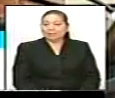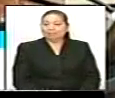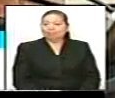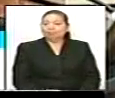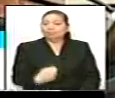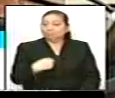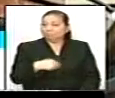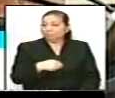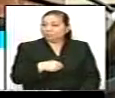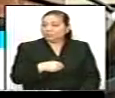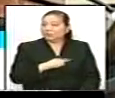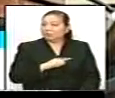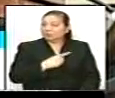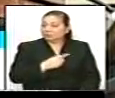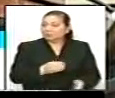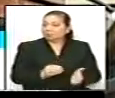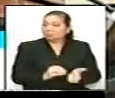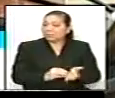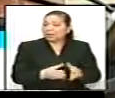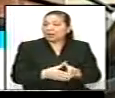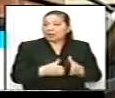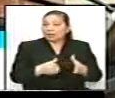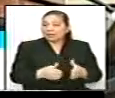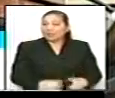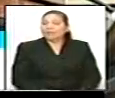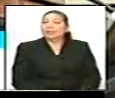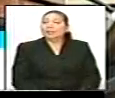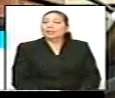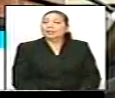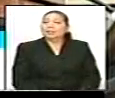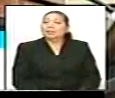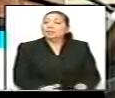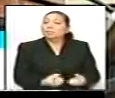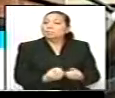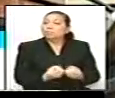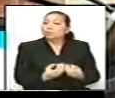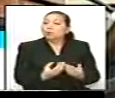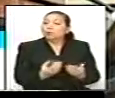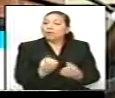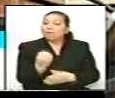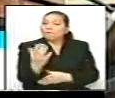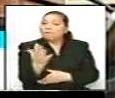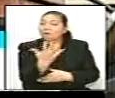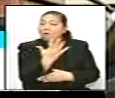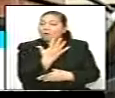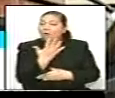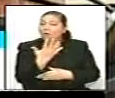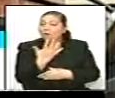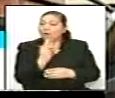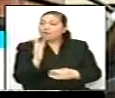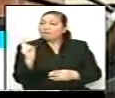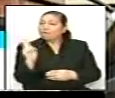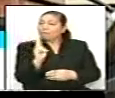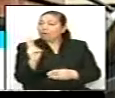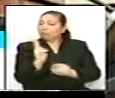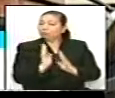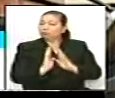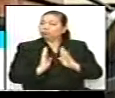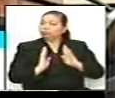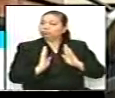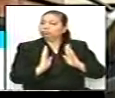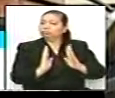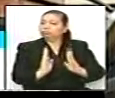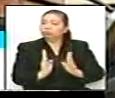Nosotros hicimos un esfuerzo grande, construimos e instalamos muchas plantaciones forestales, muchas áreas verdes, creamos